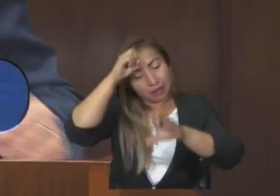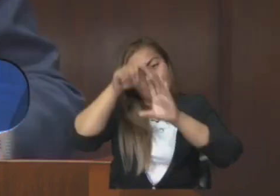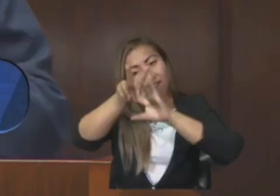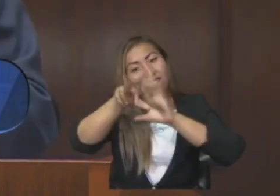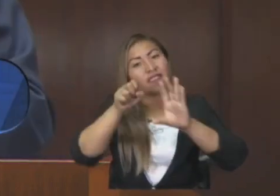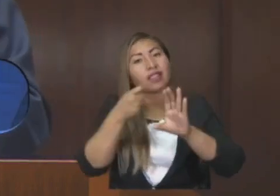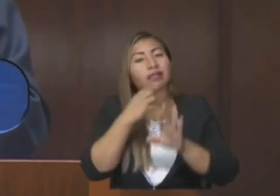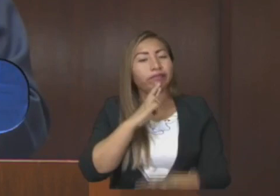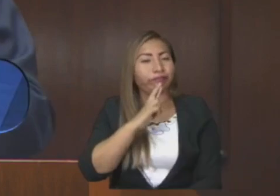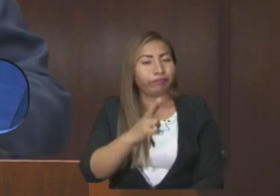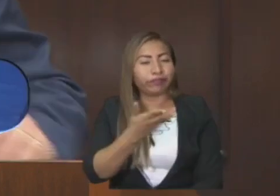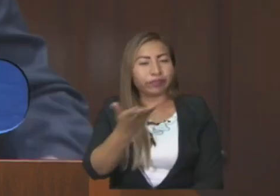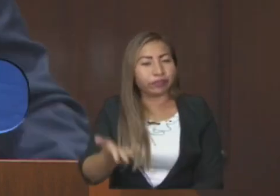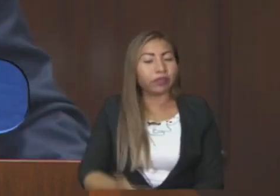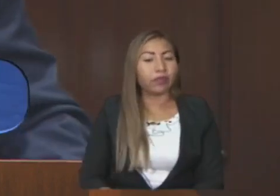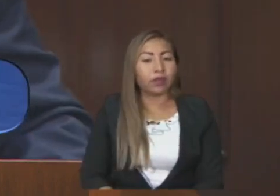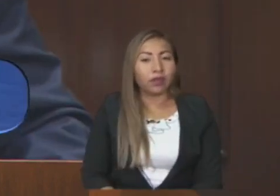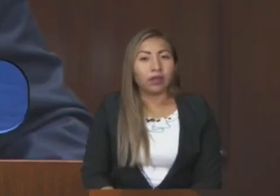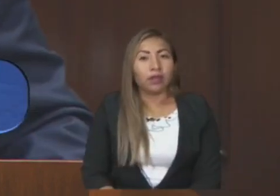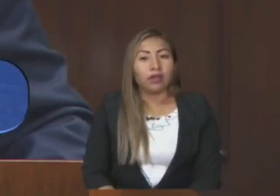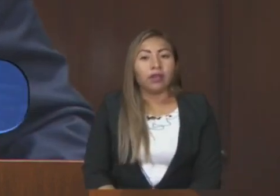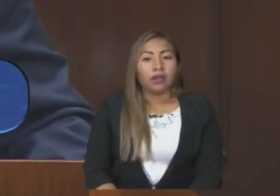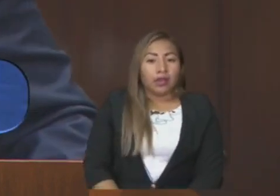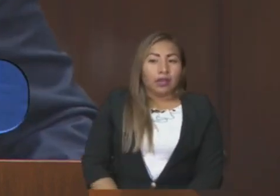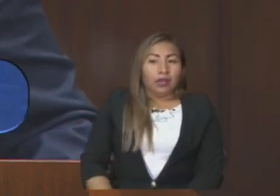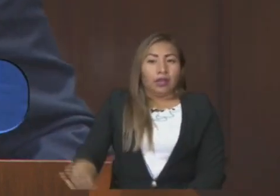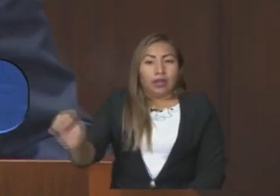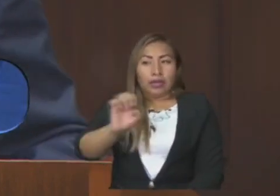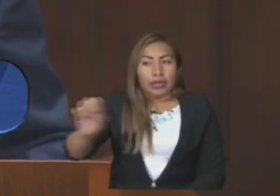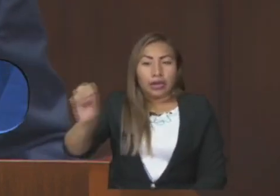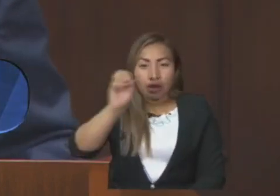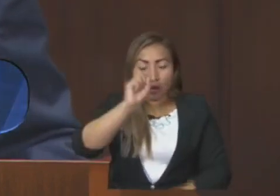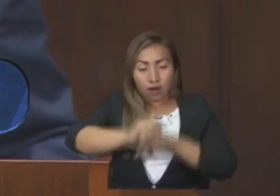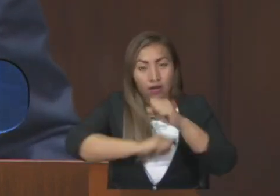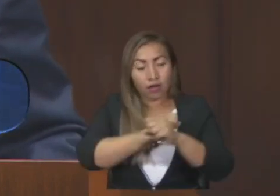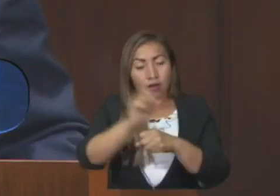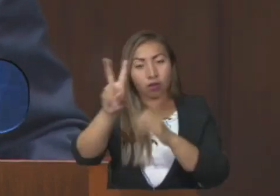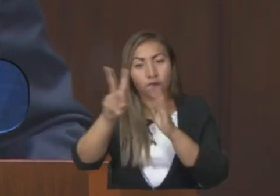Respuesta. En enero del 2022, Minera Panamá